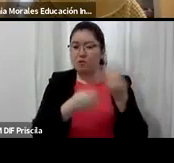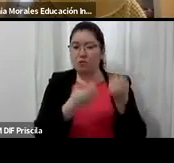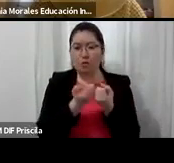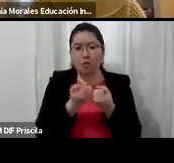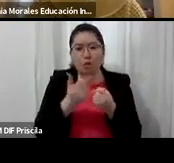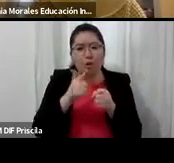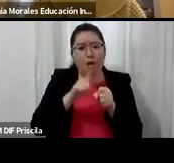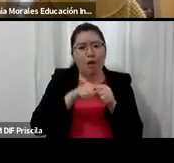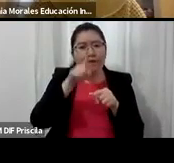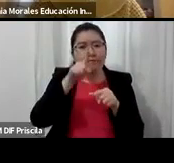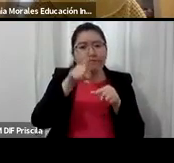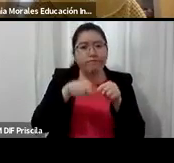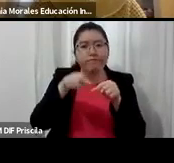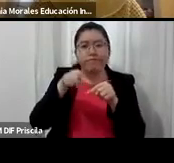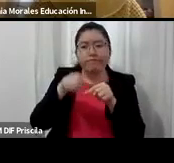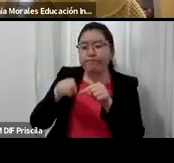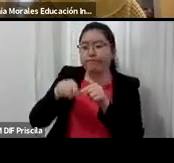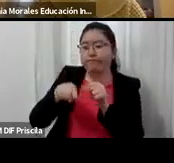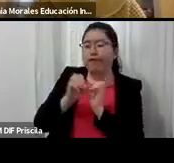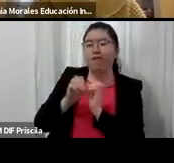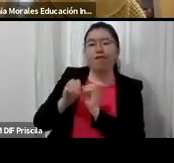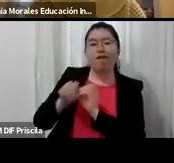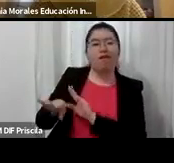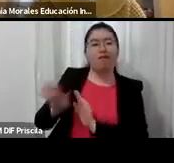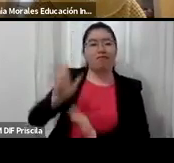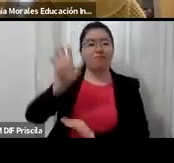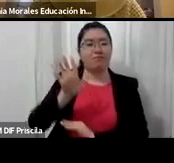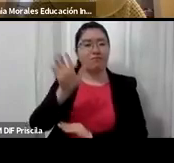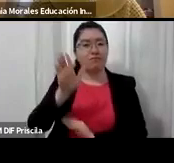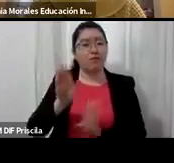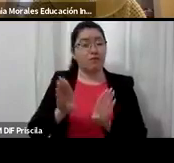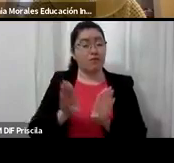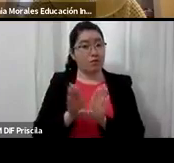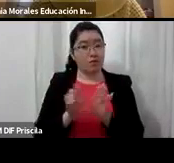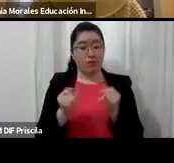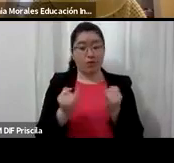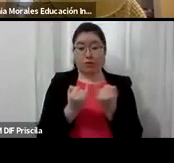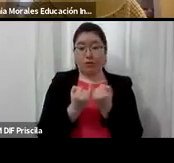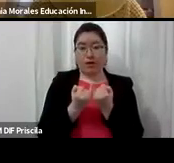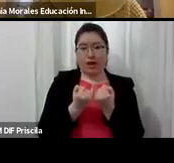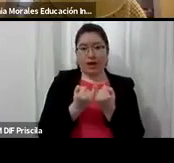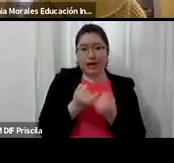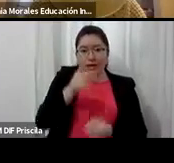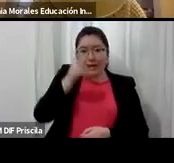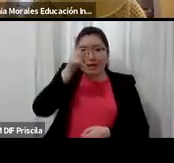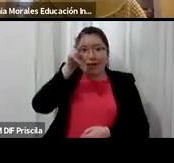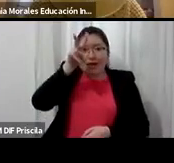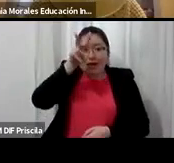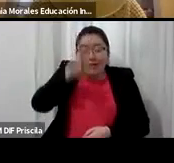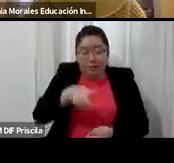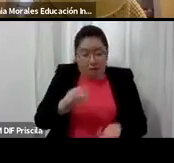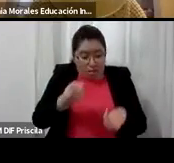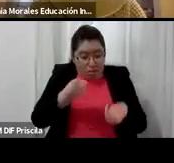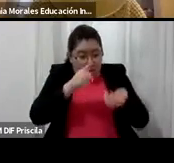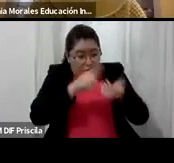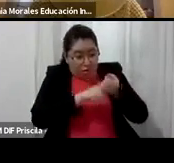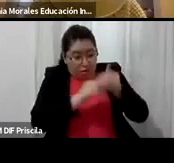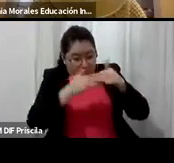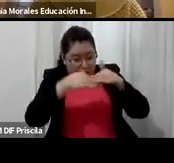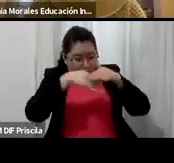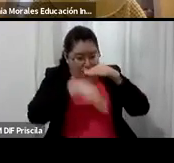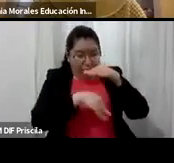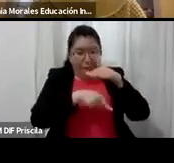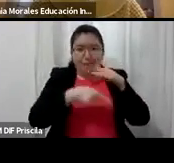y el poder no comprometerse de alguna manera con los factores reales que están impidiendo que haya paz en